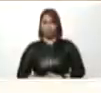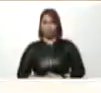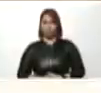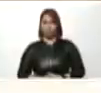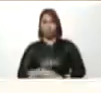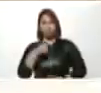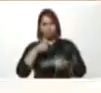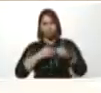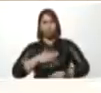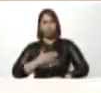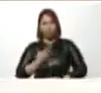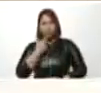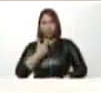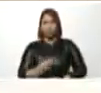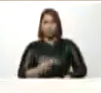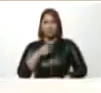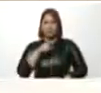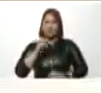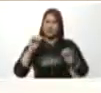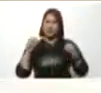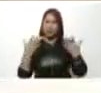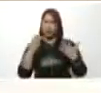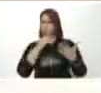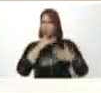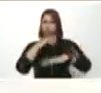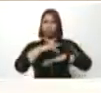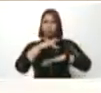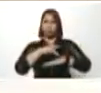Alguien pudiera decir que son logros intangibles,